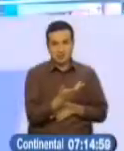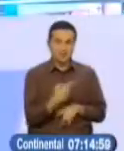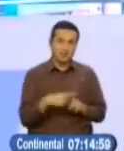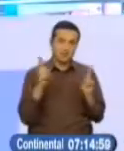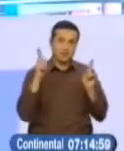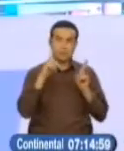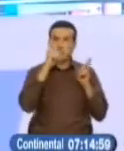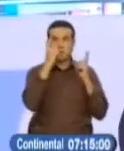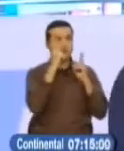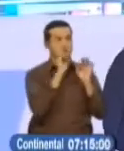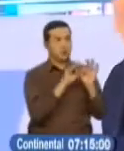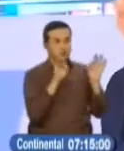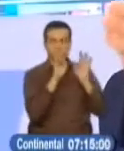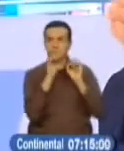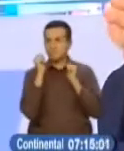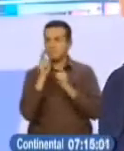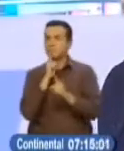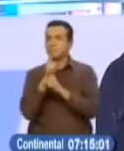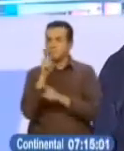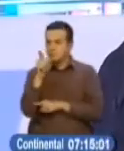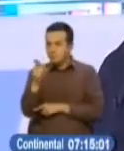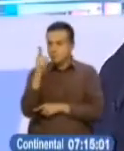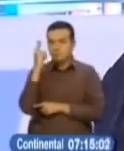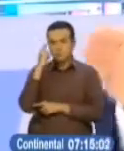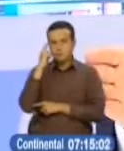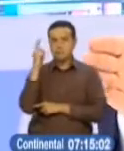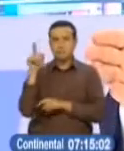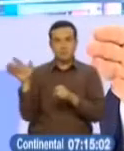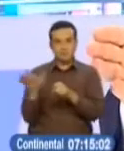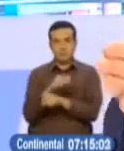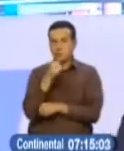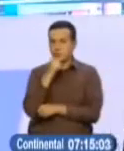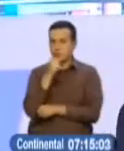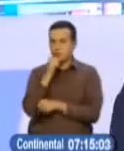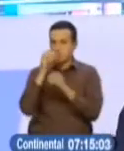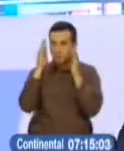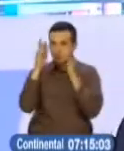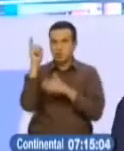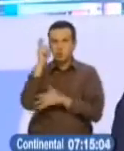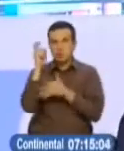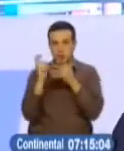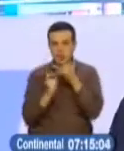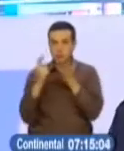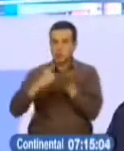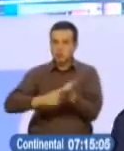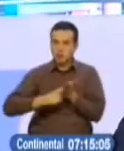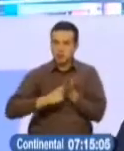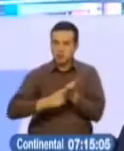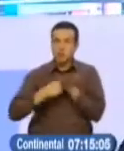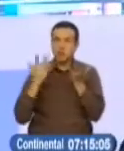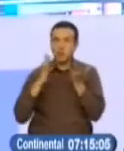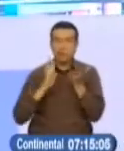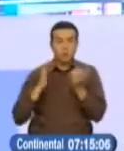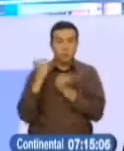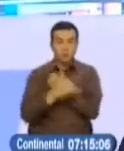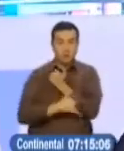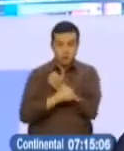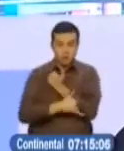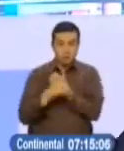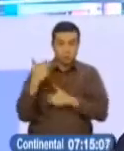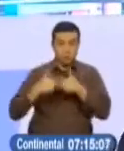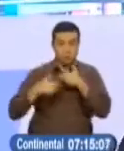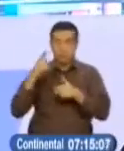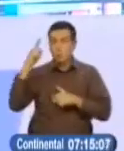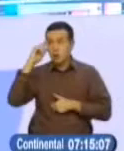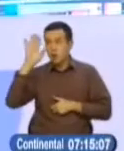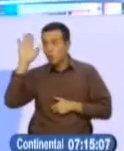es una pregunta fundamental y yo creo que deberías dedicar un programa completo a este tema. Necesitamos discutir como país, esto insisto, no es un problema ni